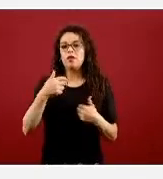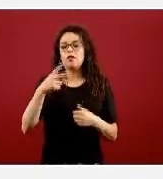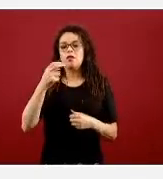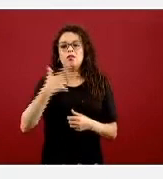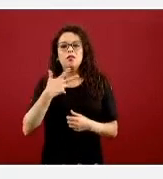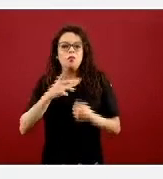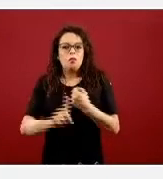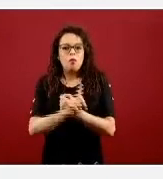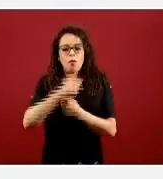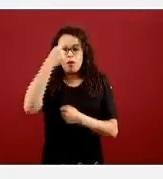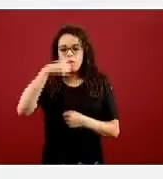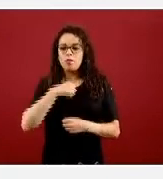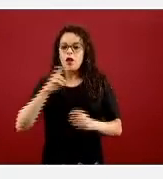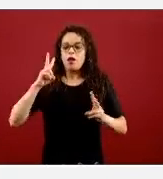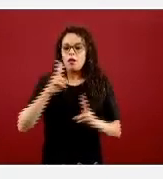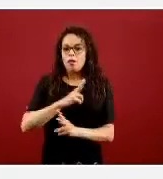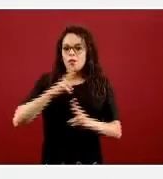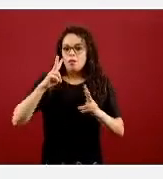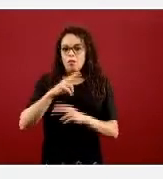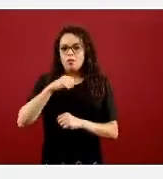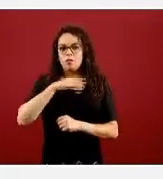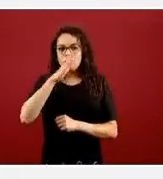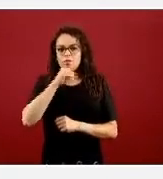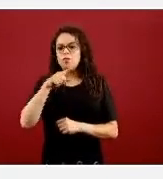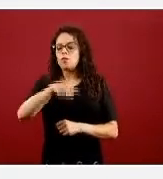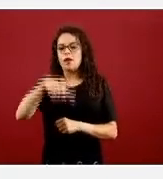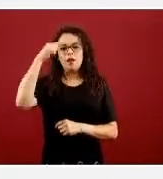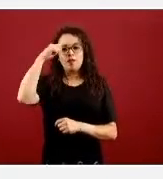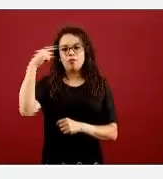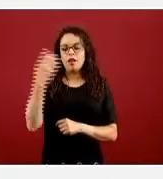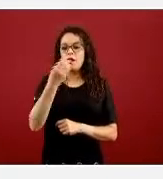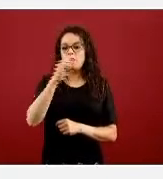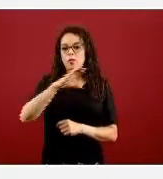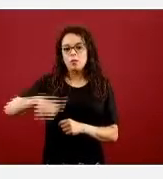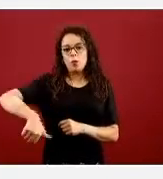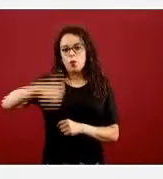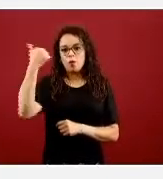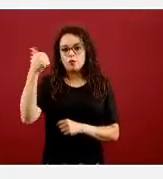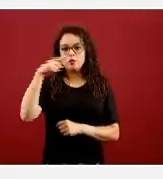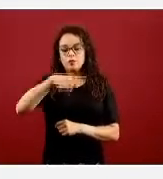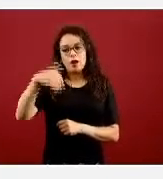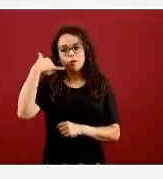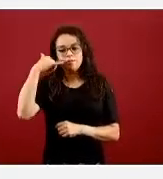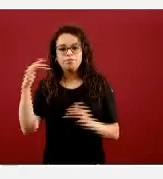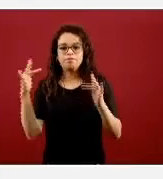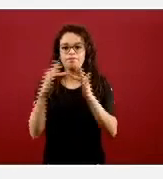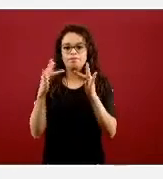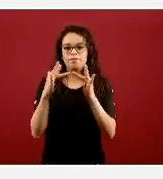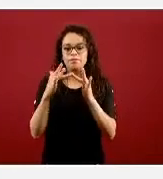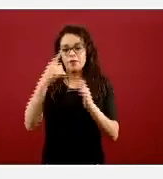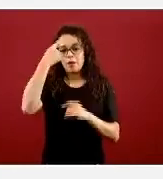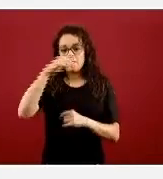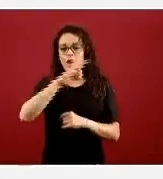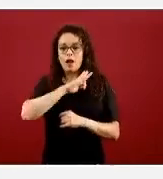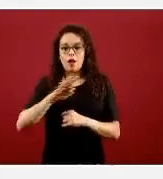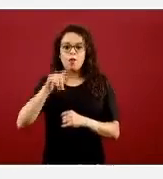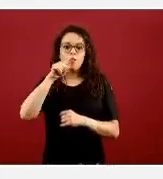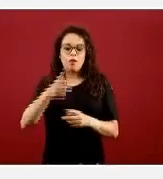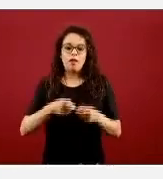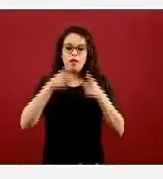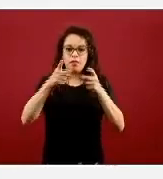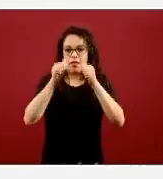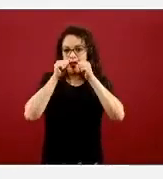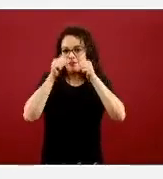respiratoria, les va a dar la opción de marcar en automático al 911 para acceder a los servicios de emergencia y pues vamos a tener